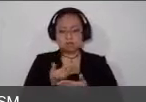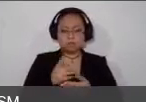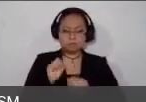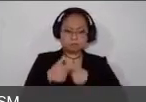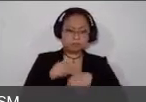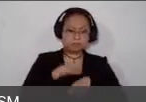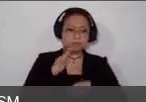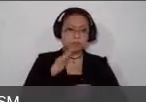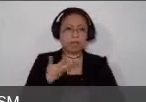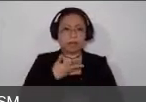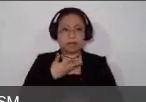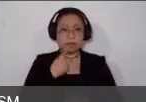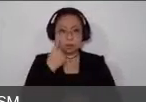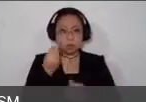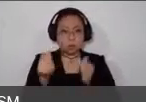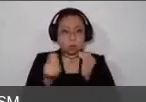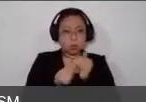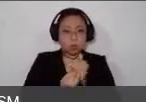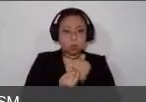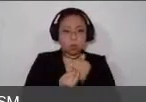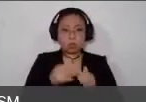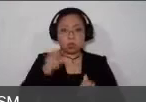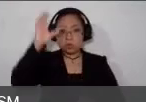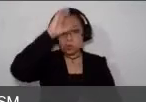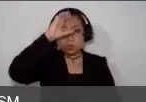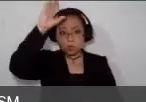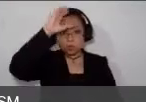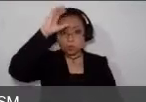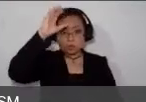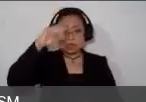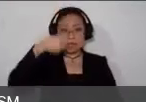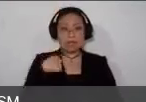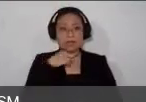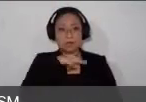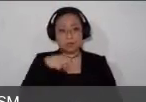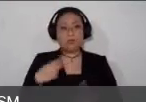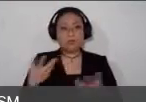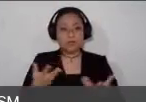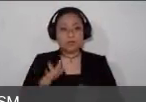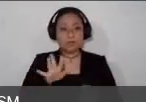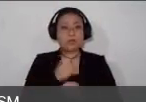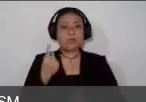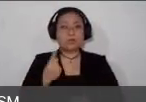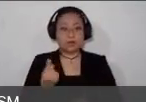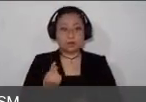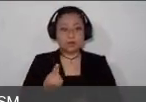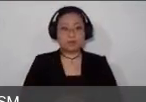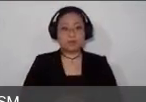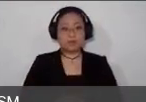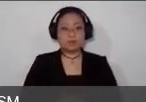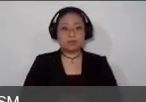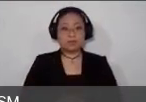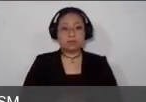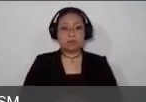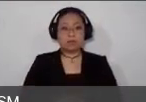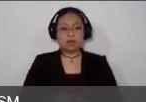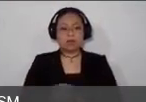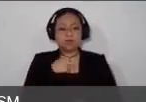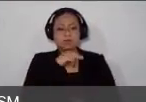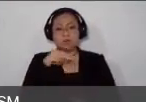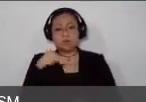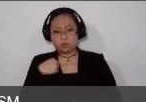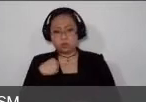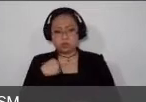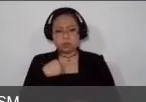curso de la conciencia que vamos a hacer porque la conciencia yo creo que venimos a esta